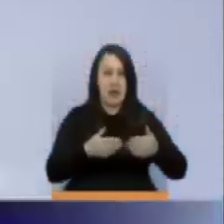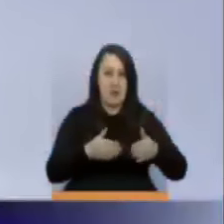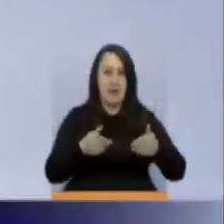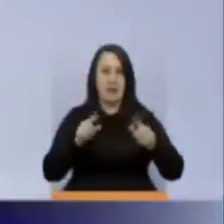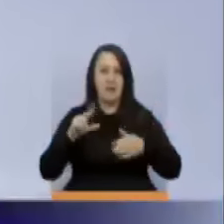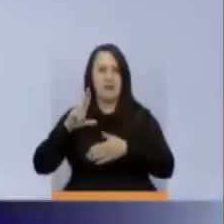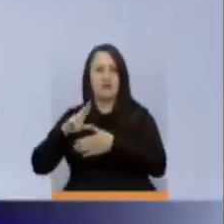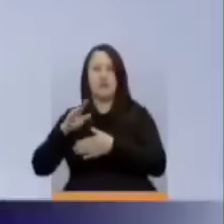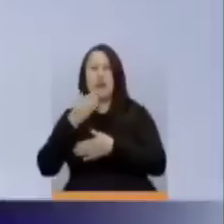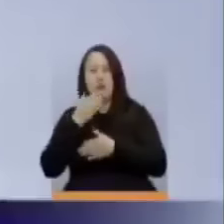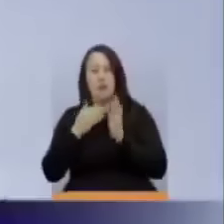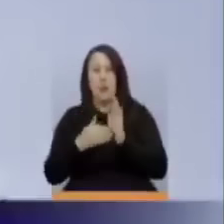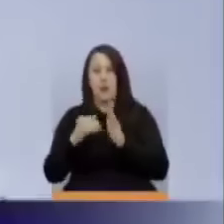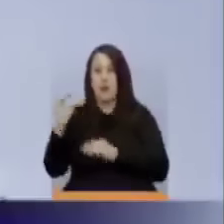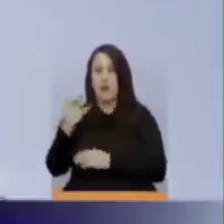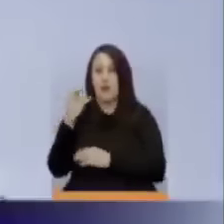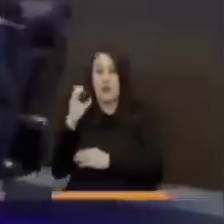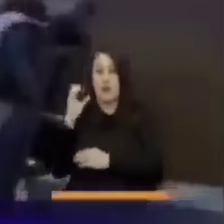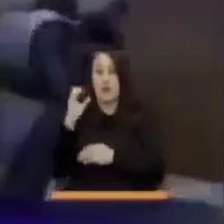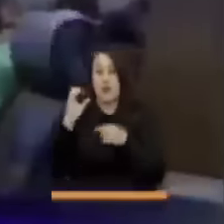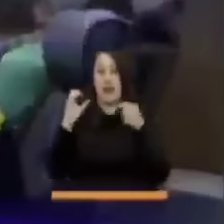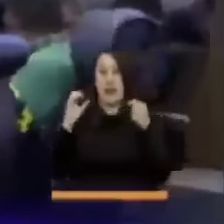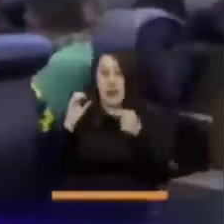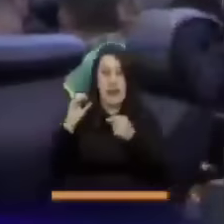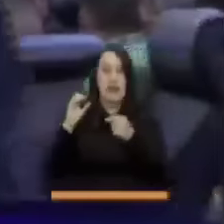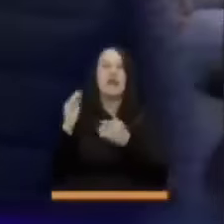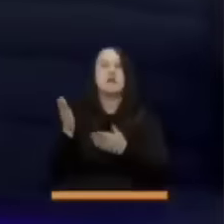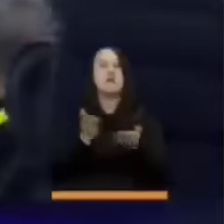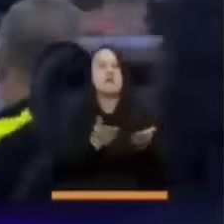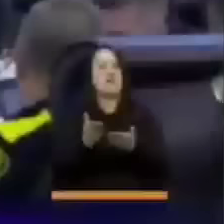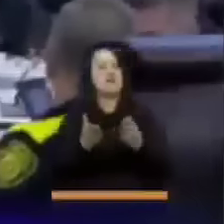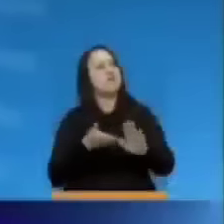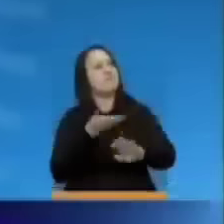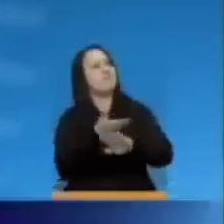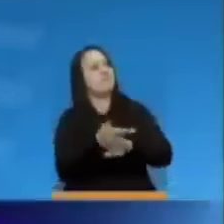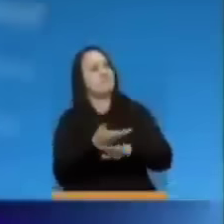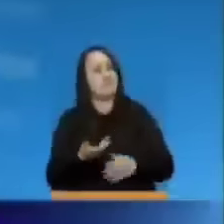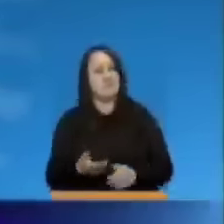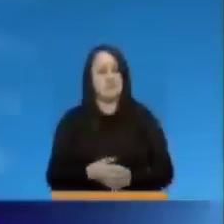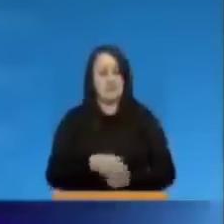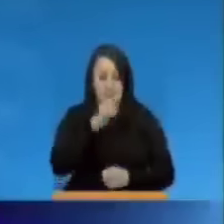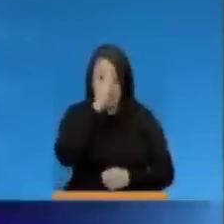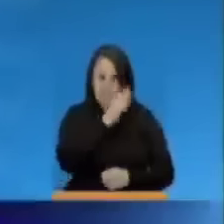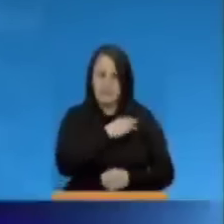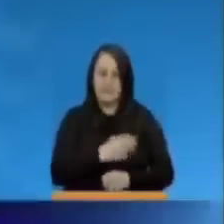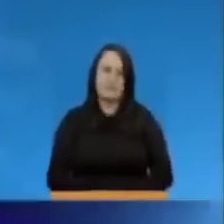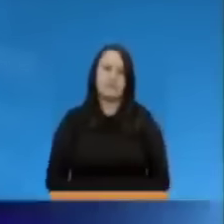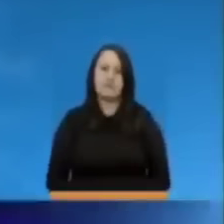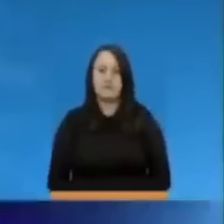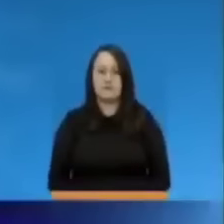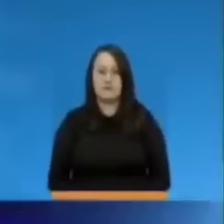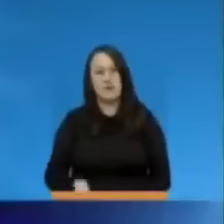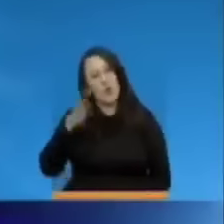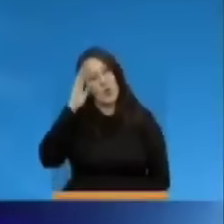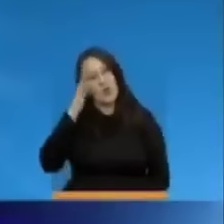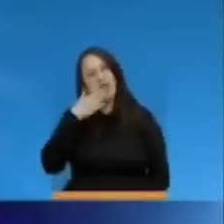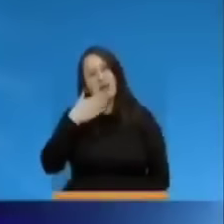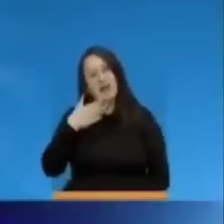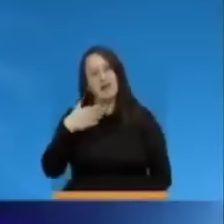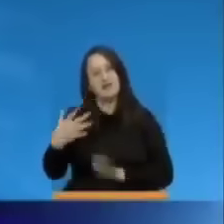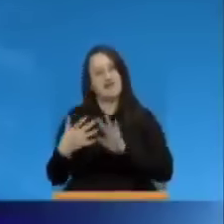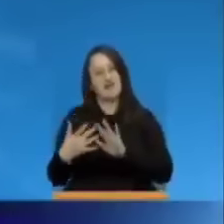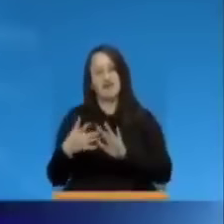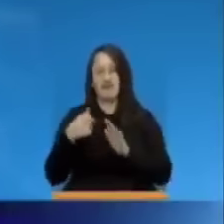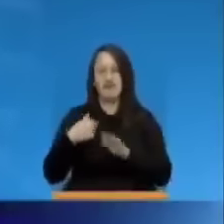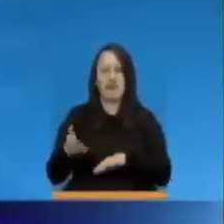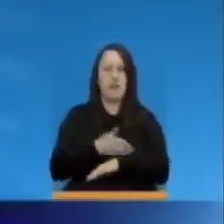como Colombia, por ejemplo, donde supuestamente ofrecieron servicios a la fuerza pública. Hola Marco, gracias por tu contacto. Le estaba